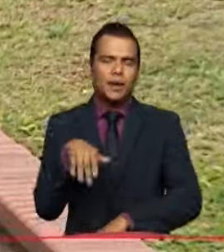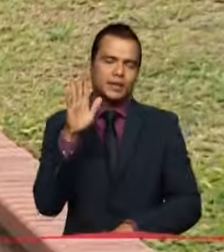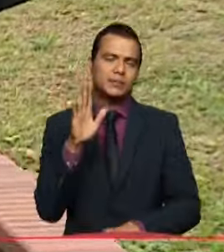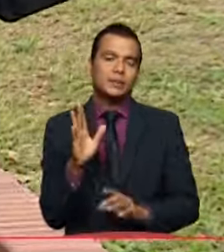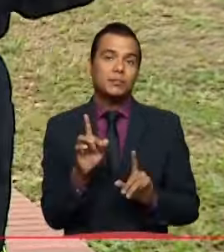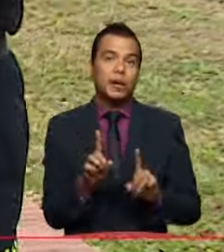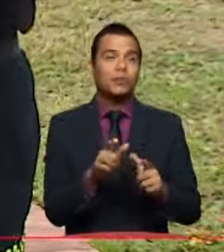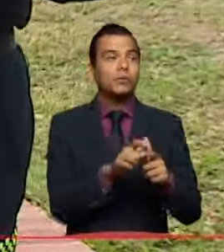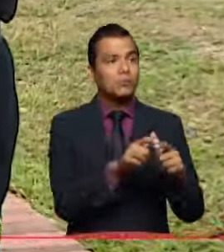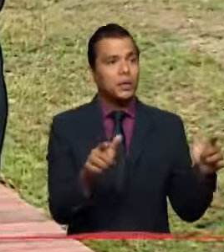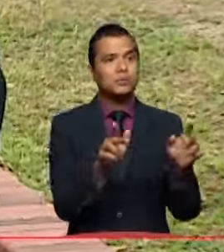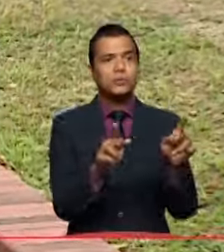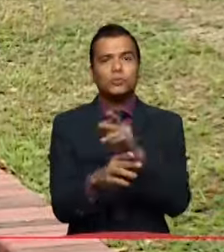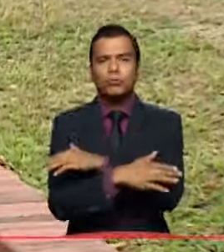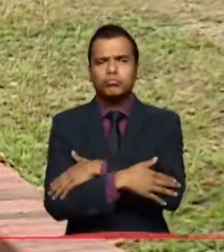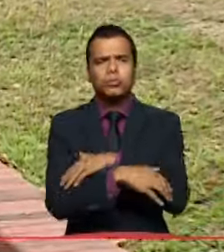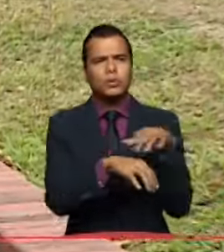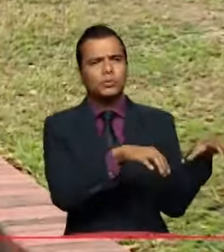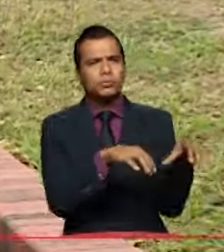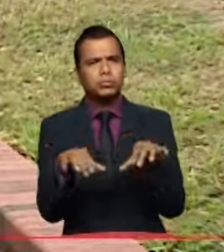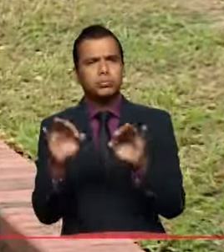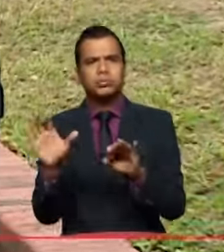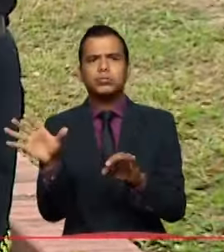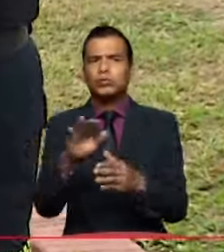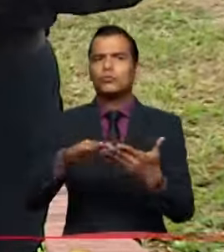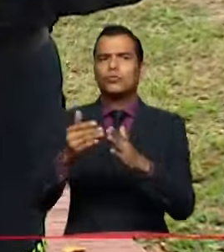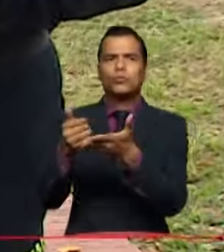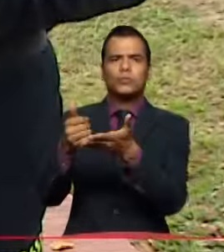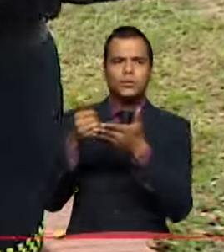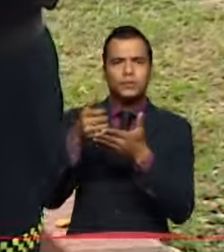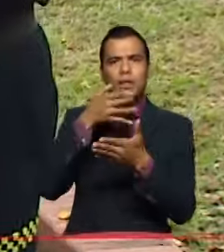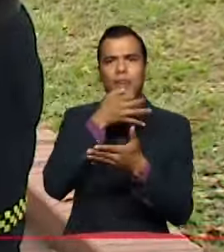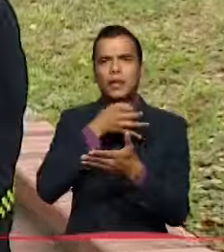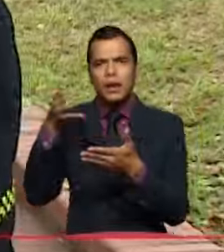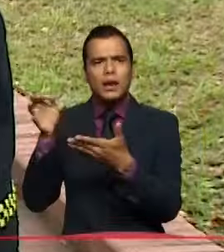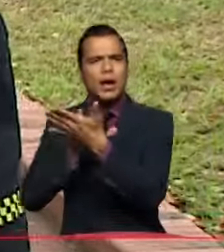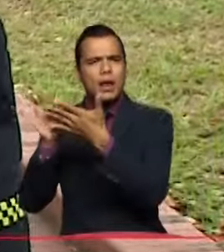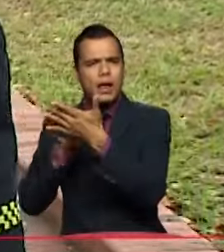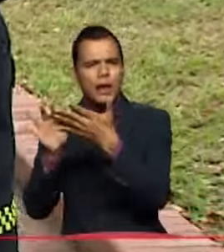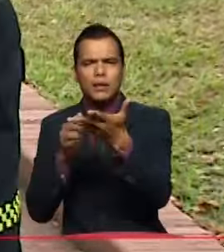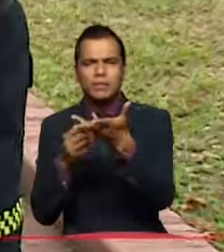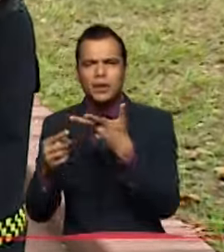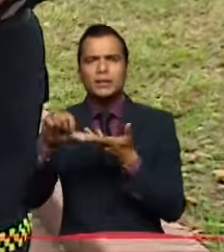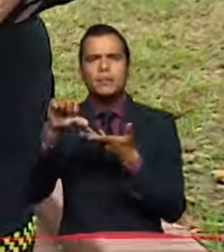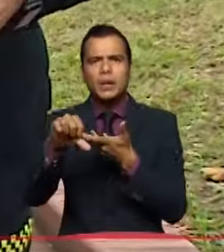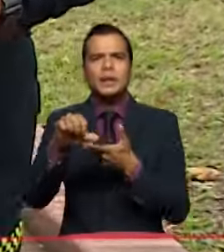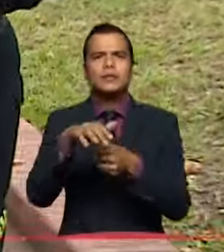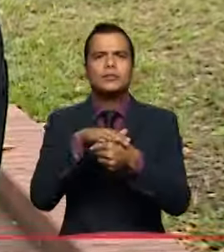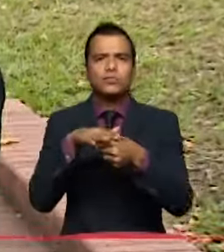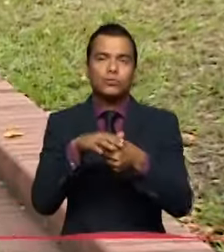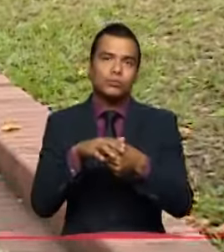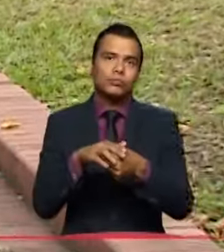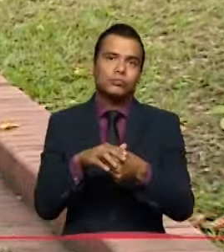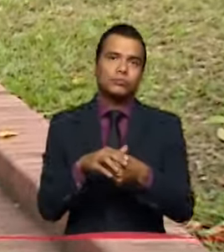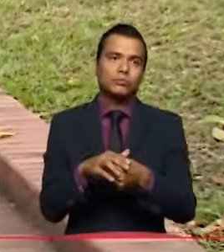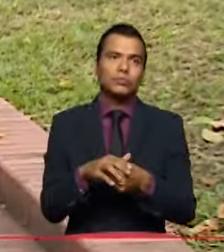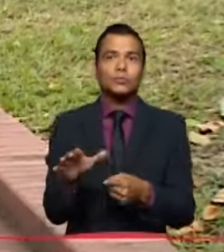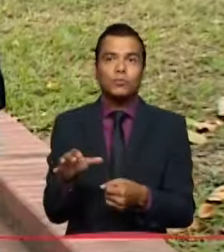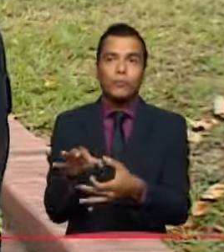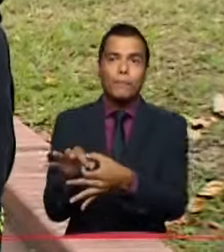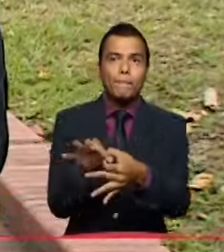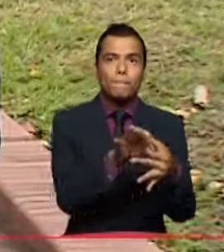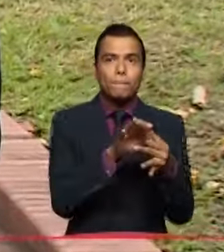comportamiento de la ciudadanía. La comunidad también nos está ayudando, denunciando, y también hay un buen comportamiento ciudadano, que falta también más, pero entre todos, con